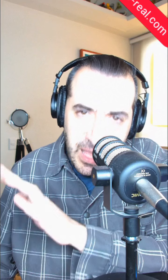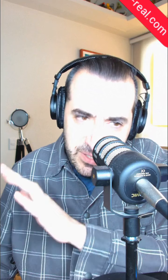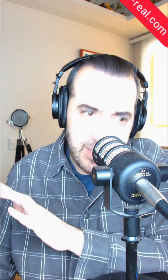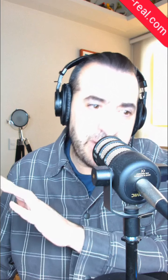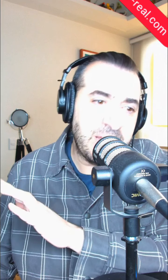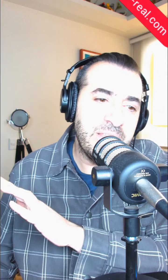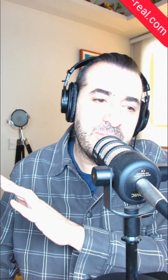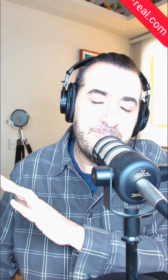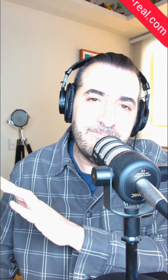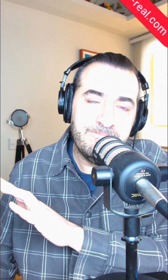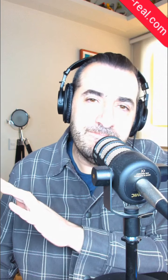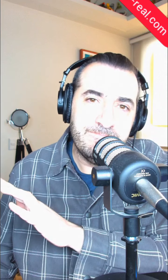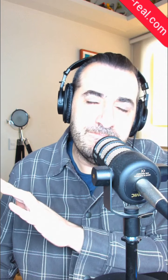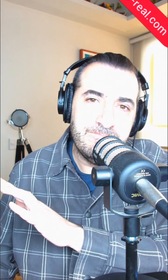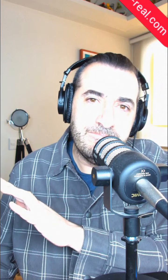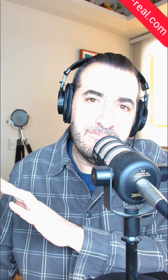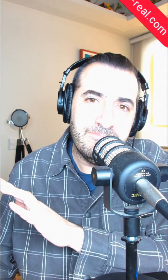Esa es la realidad.